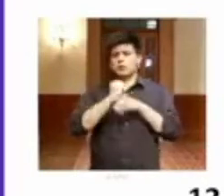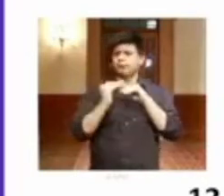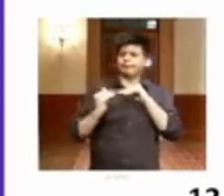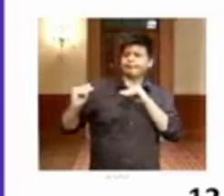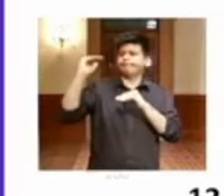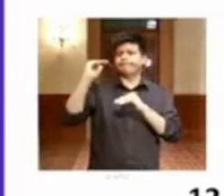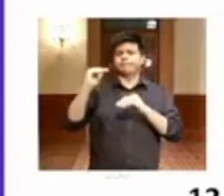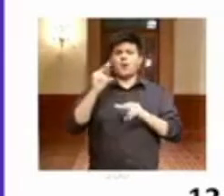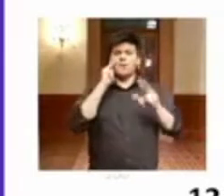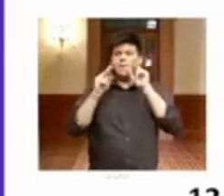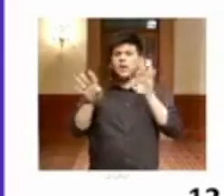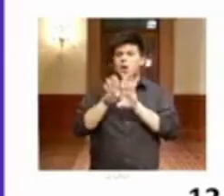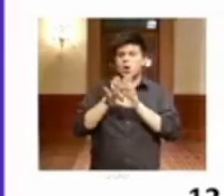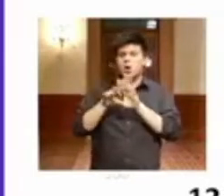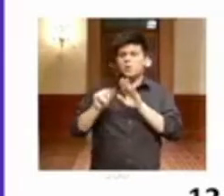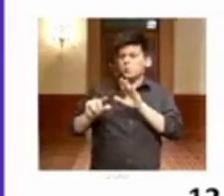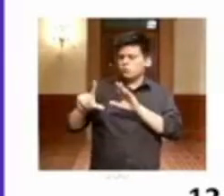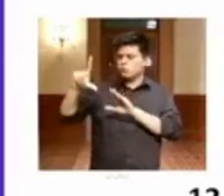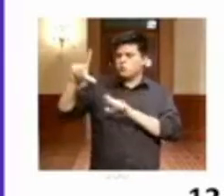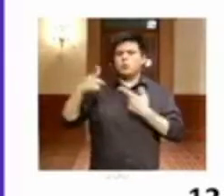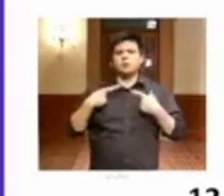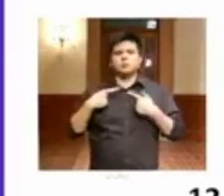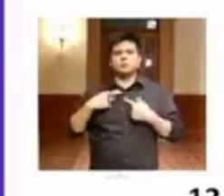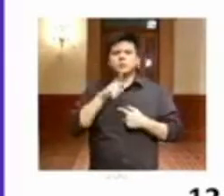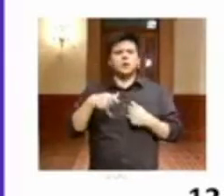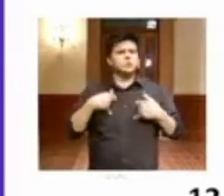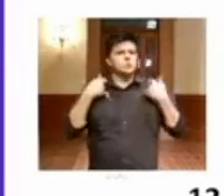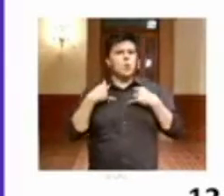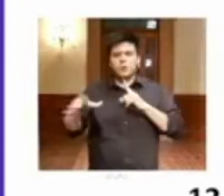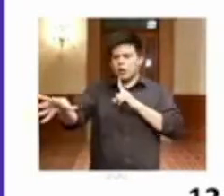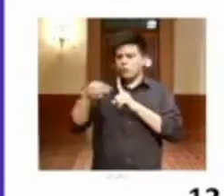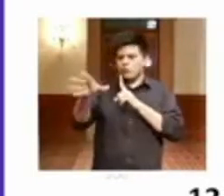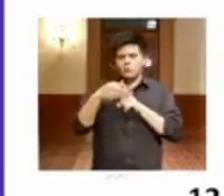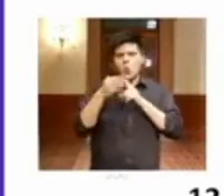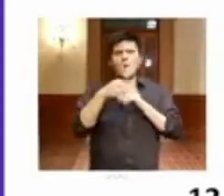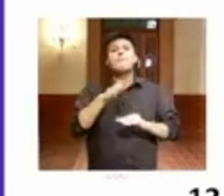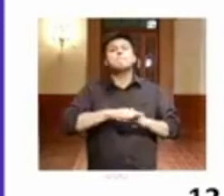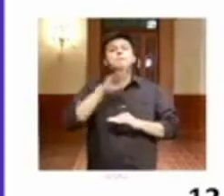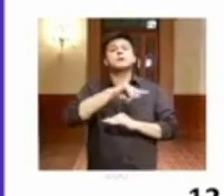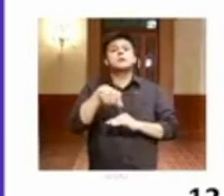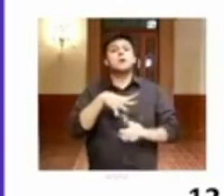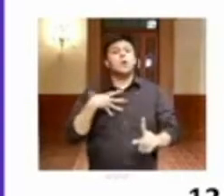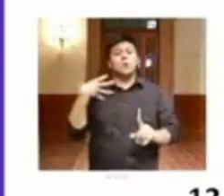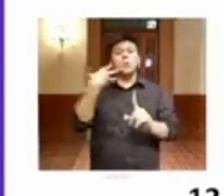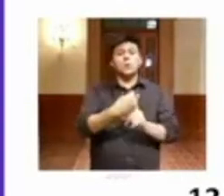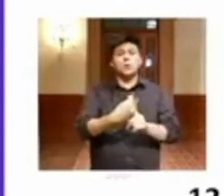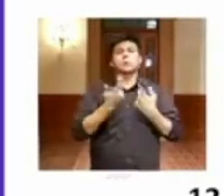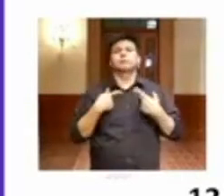vean cómo se infectan más las personas jóvenes que son las que transmiten el virus